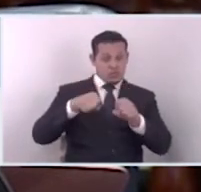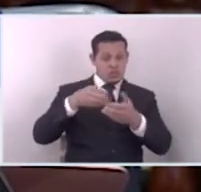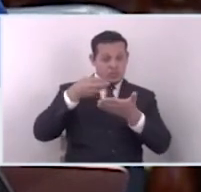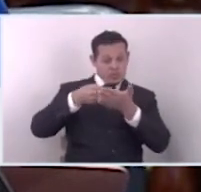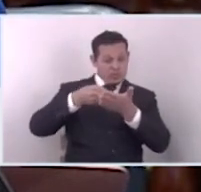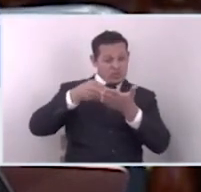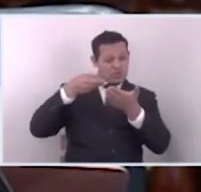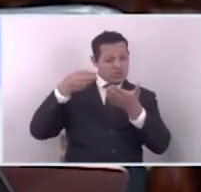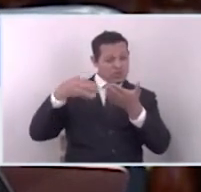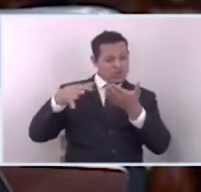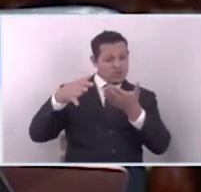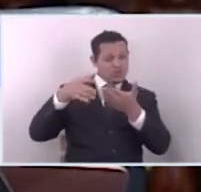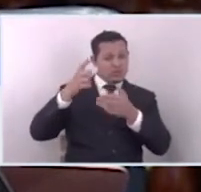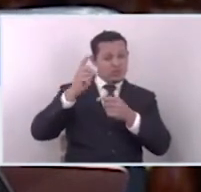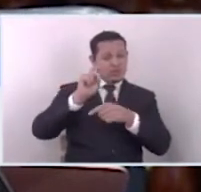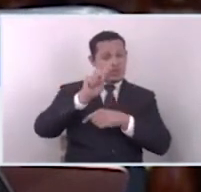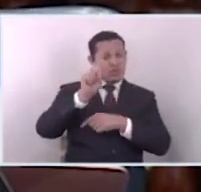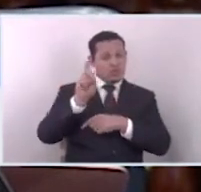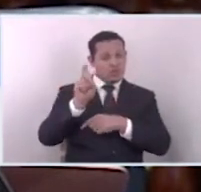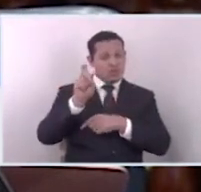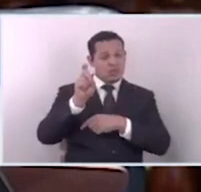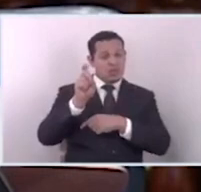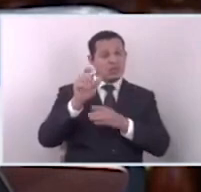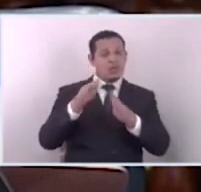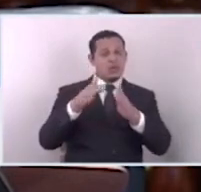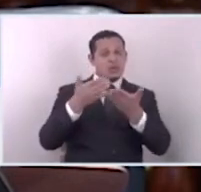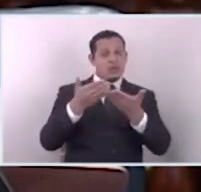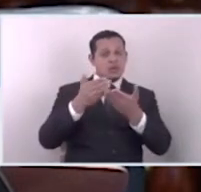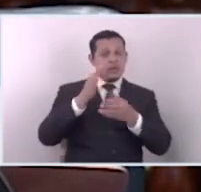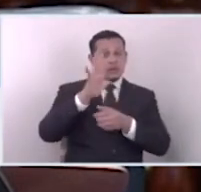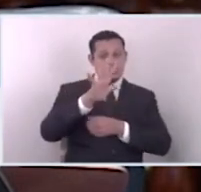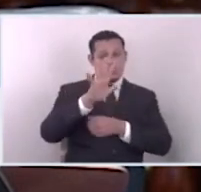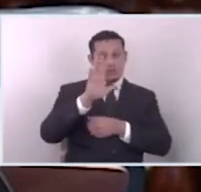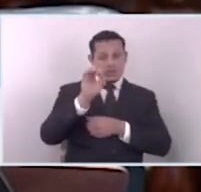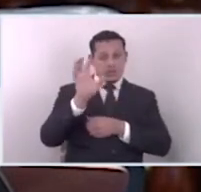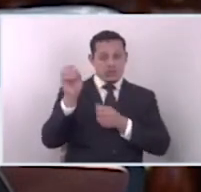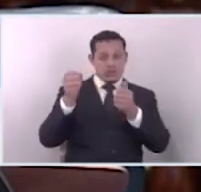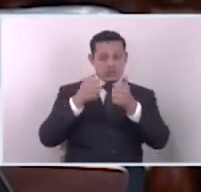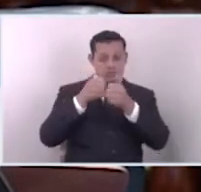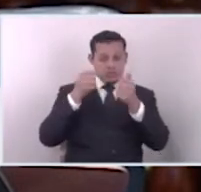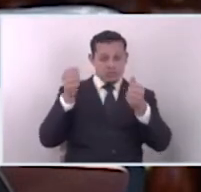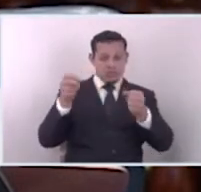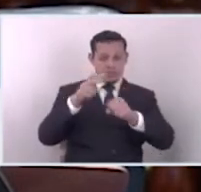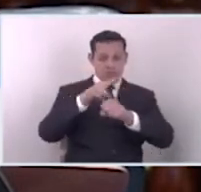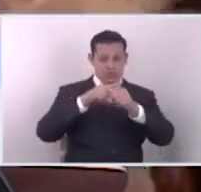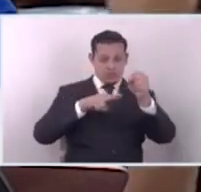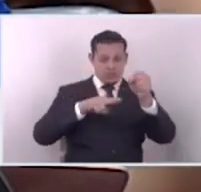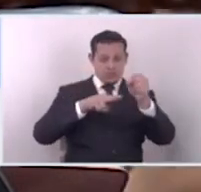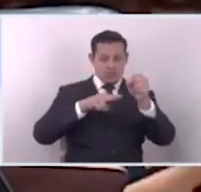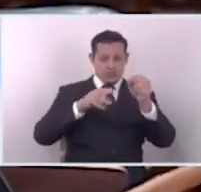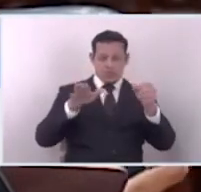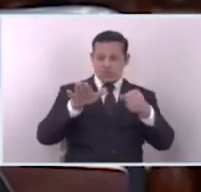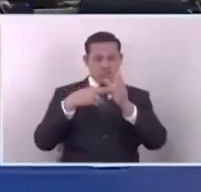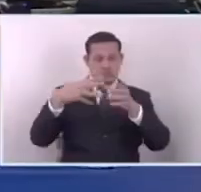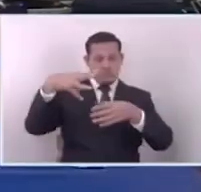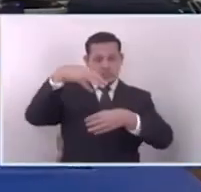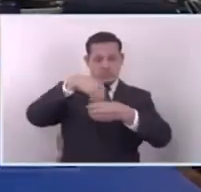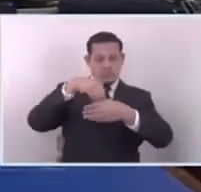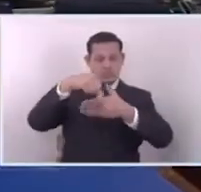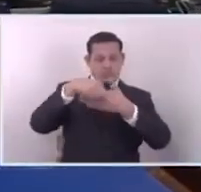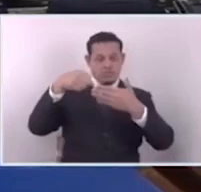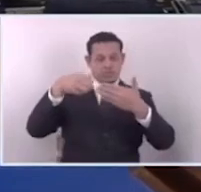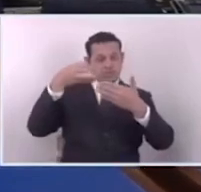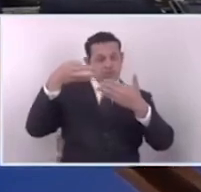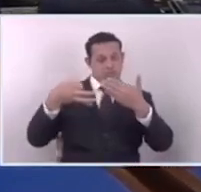costar Y cito al menos 500 millones de dólares en total para